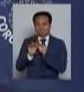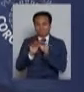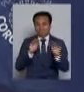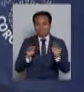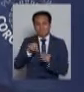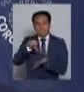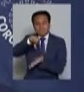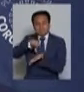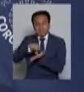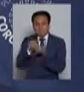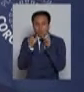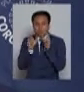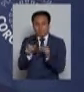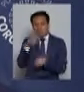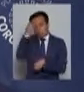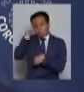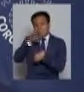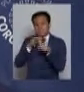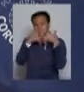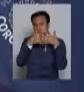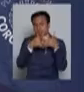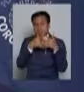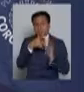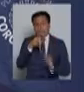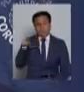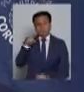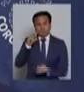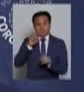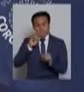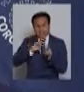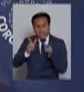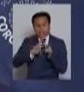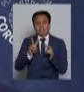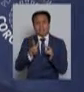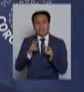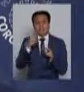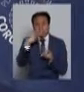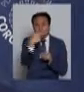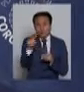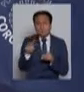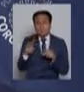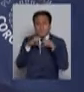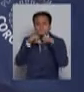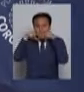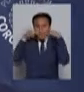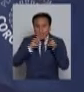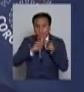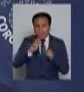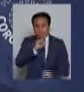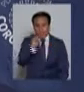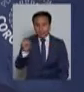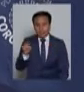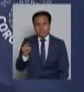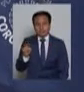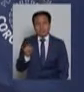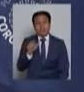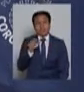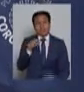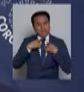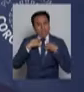Centro para el Control de Enfermedades de Estados Unidos a fabricar las propias mascarillas con envase a